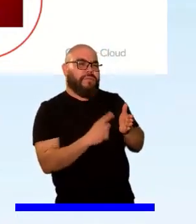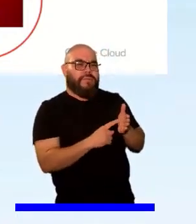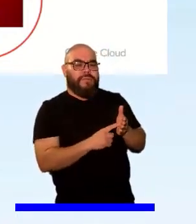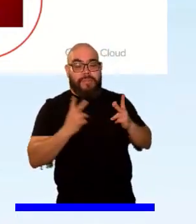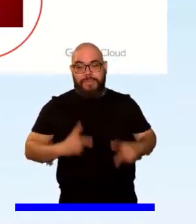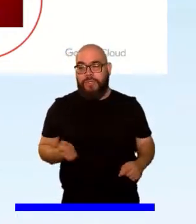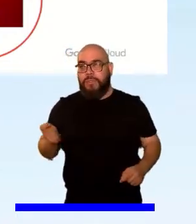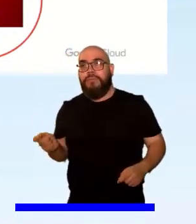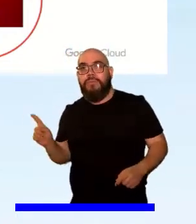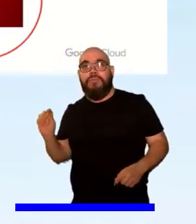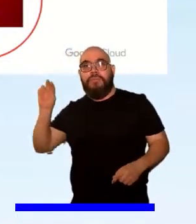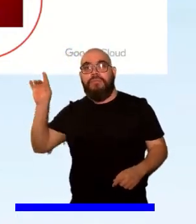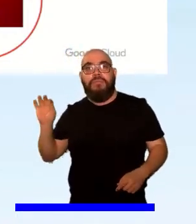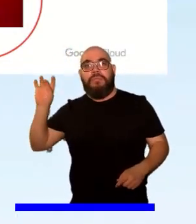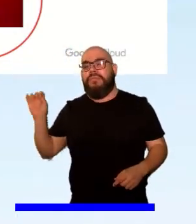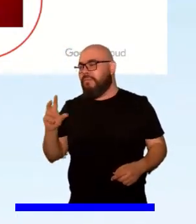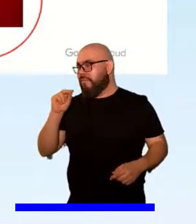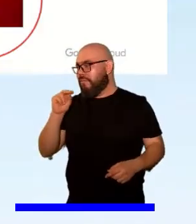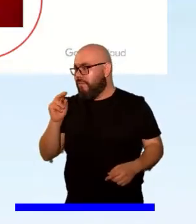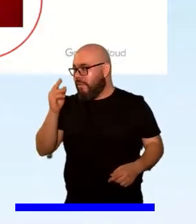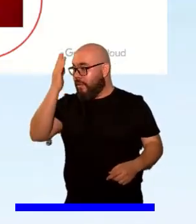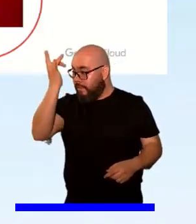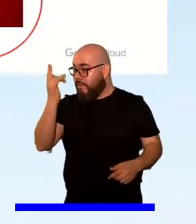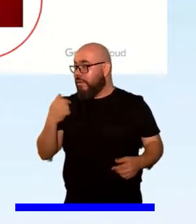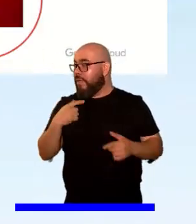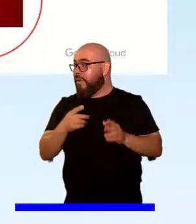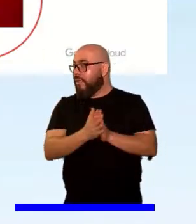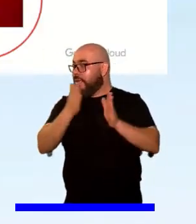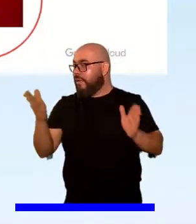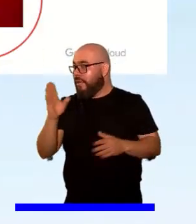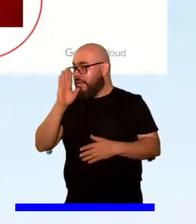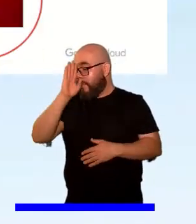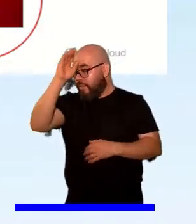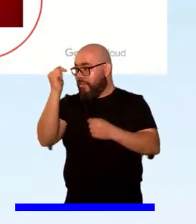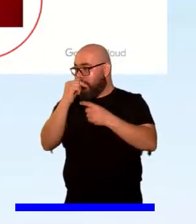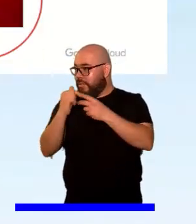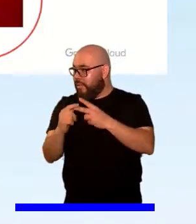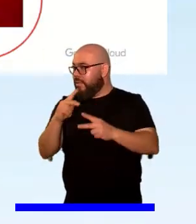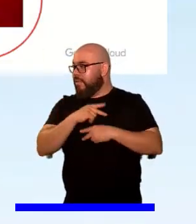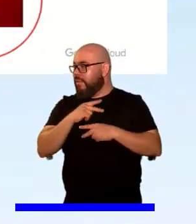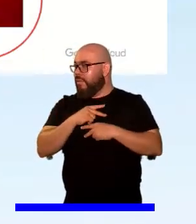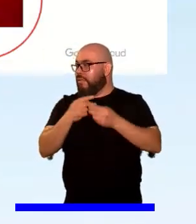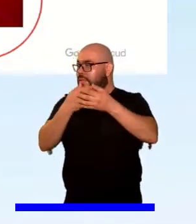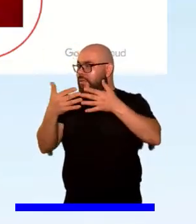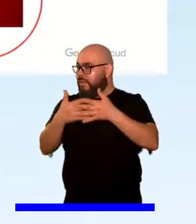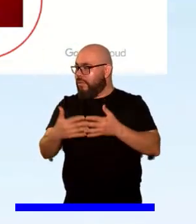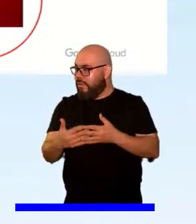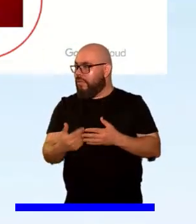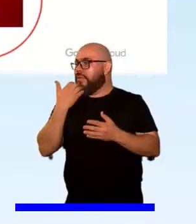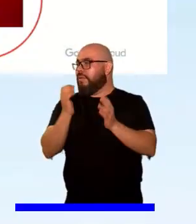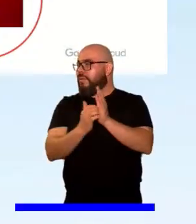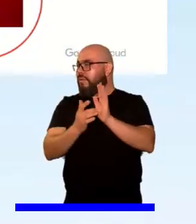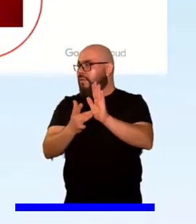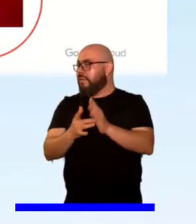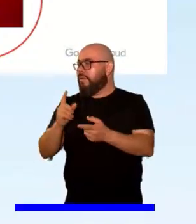ascensorista. Pero también es porque ya estamos en esta época y ya estamos acostumbrados. Y para parafrasear lo que también ejemplifica una